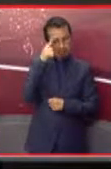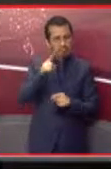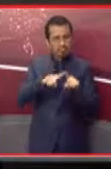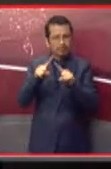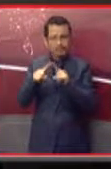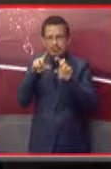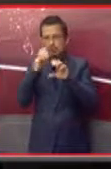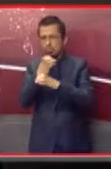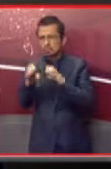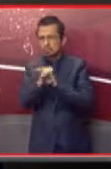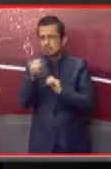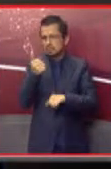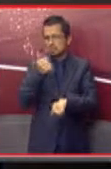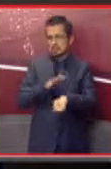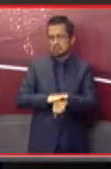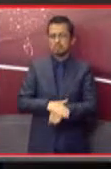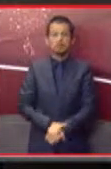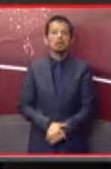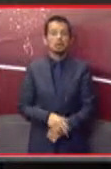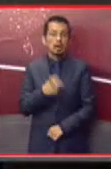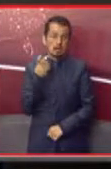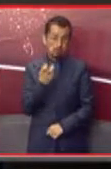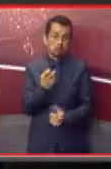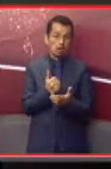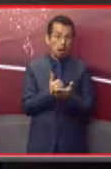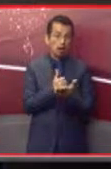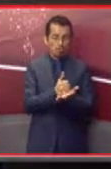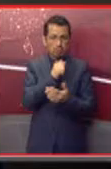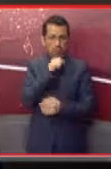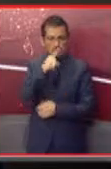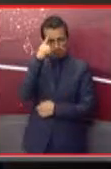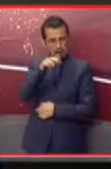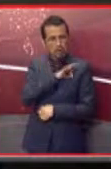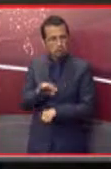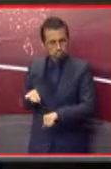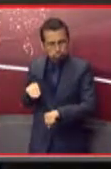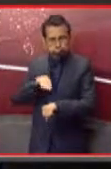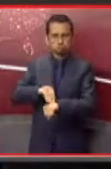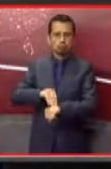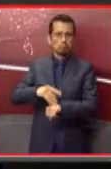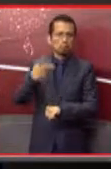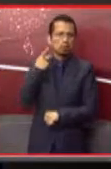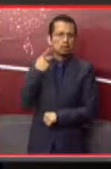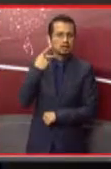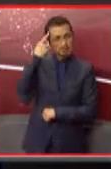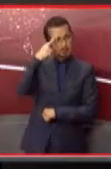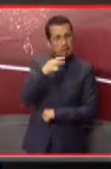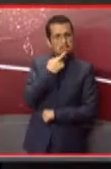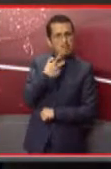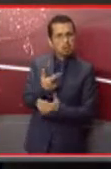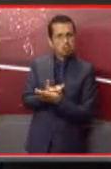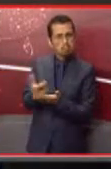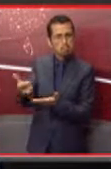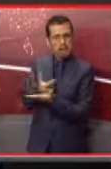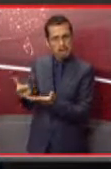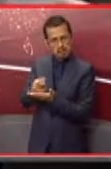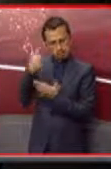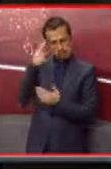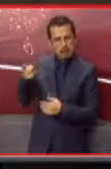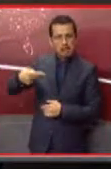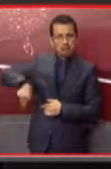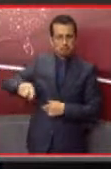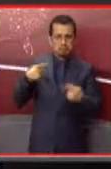y financieros, lo que contribuirá a establecer una política de recuperación del poder adquisitivo de los